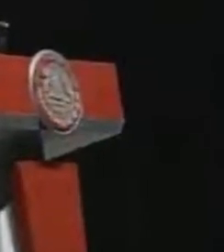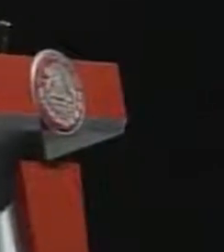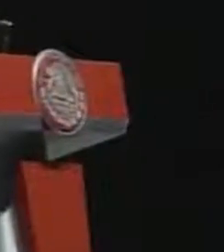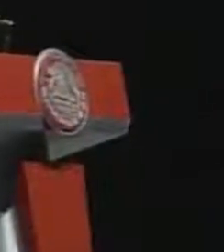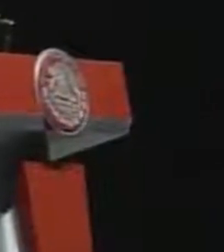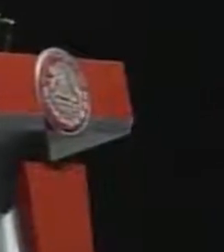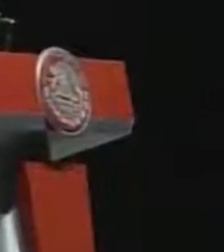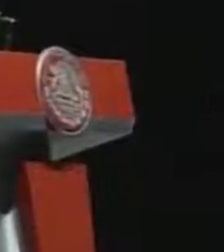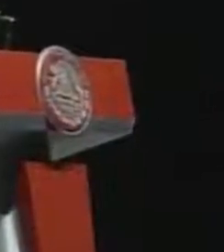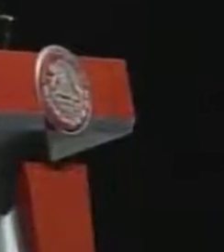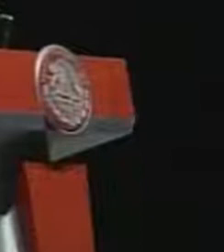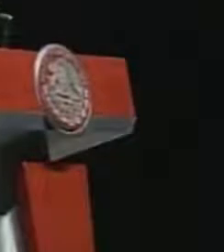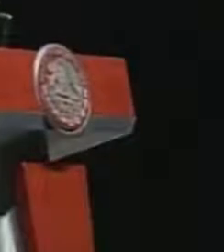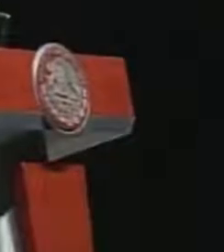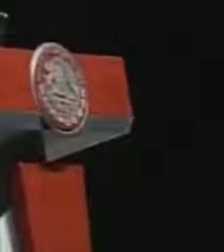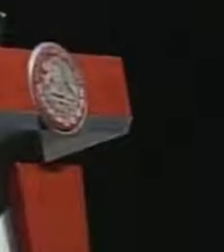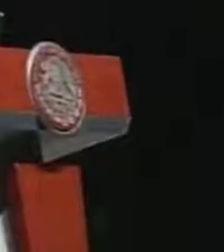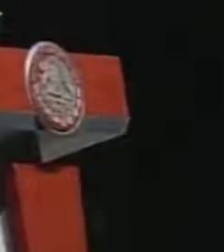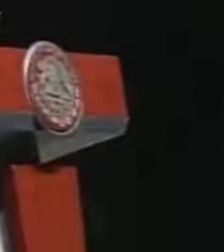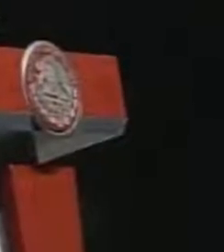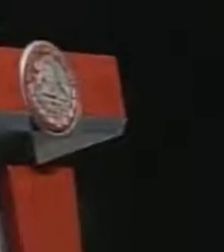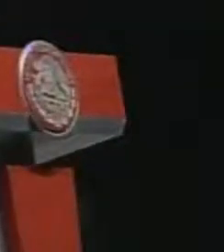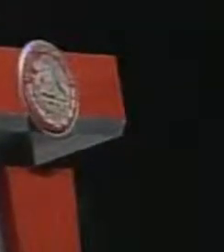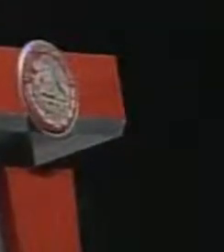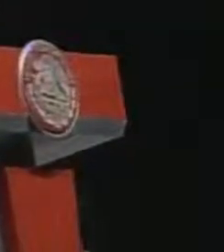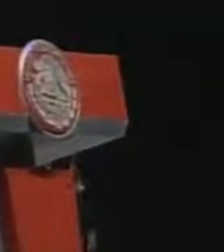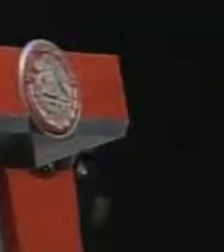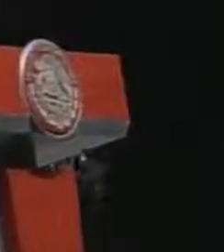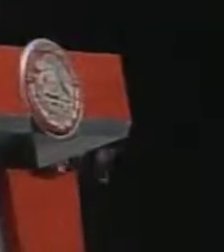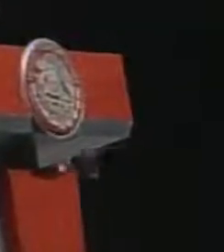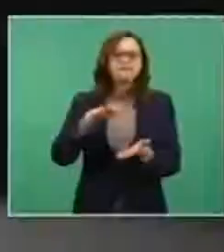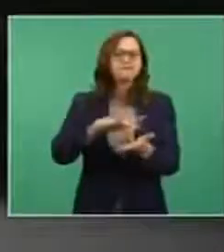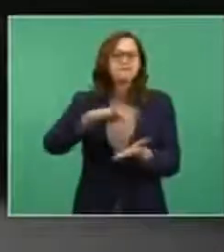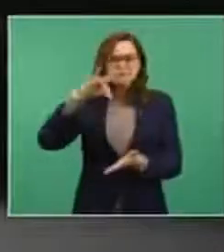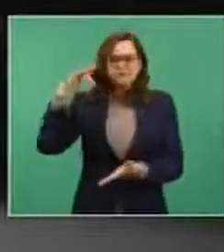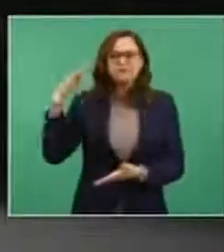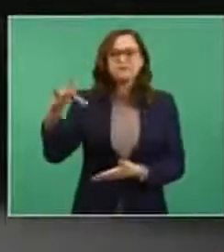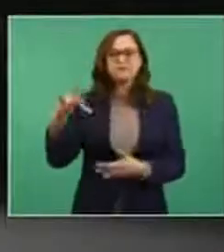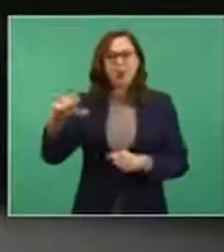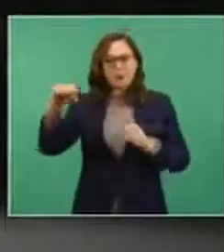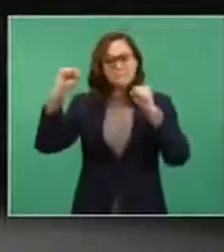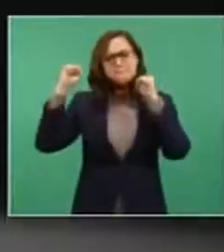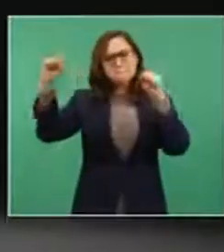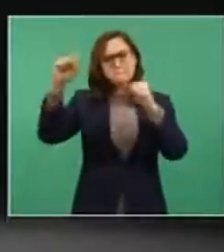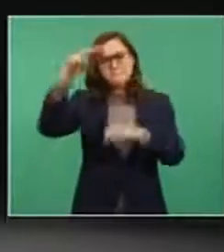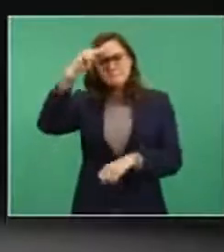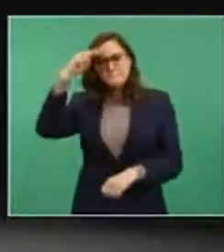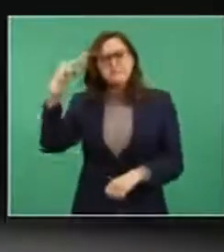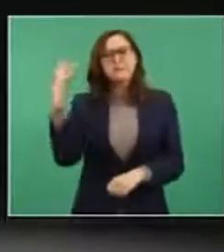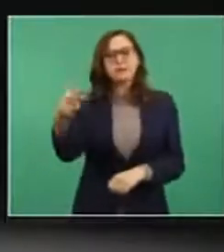Luego de 1 hora y 15 minutos, el presidente López Obrador terminó así con su mensaje. ¡Que viva México!